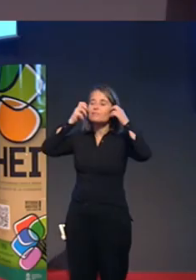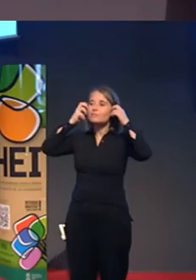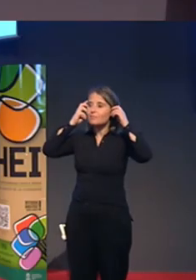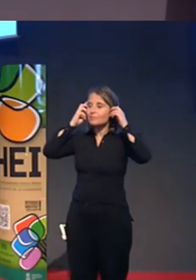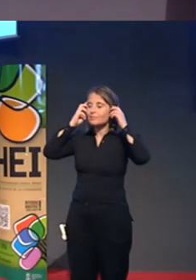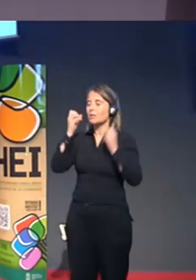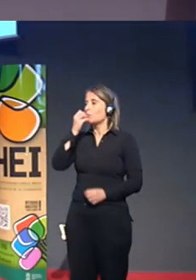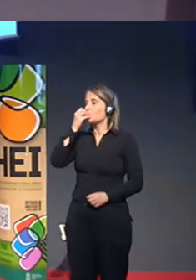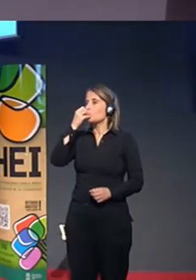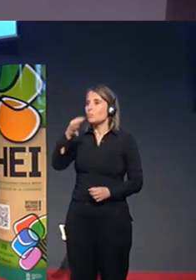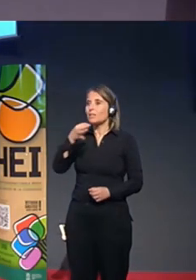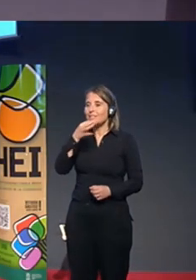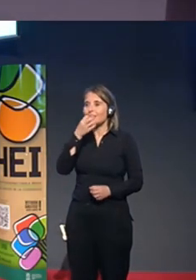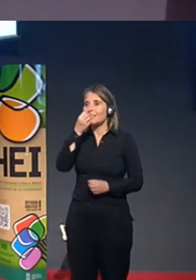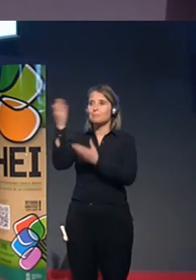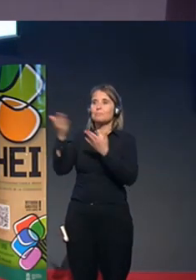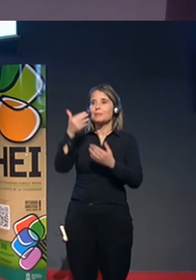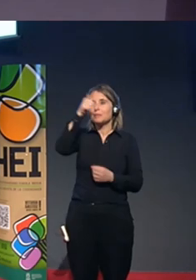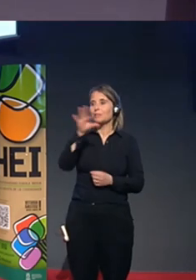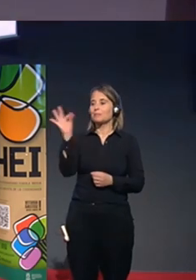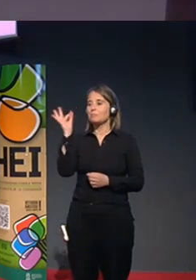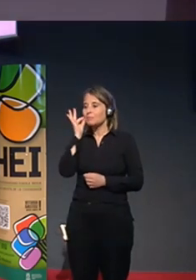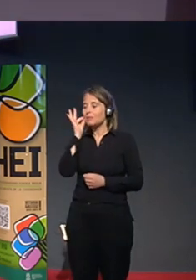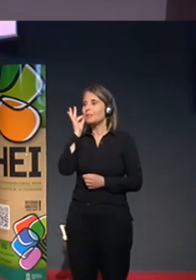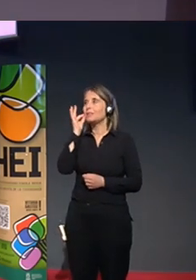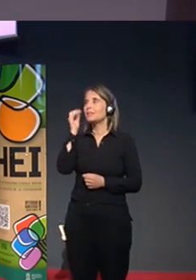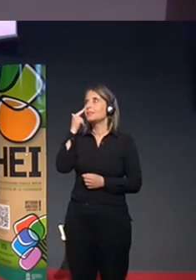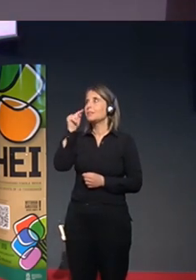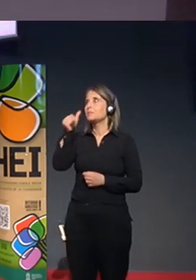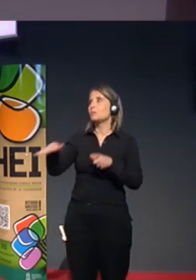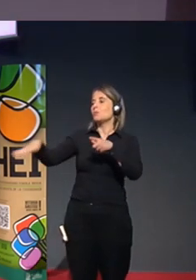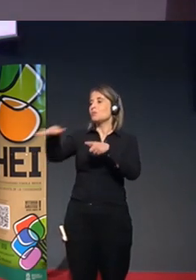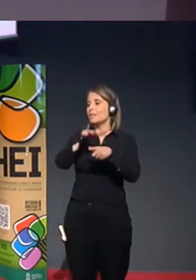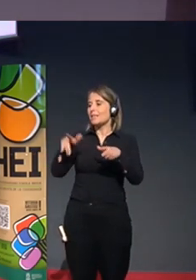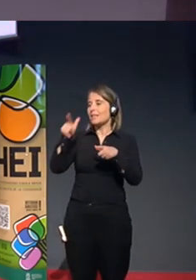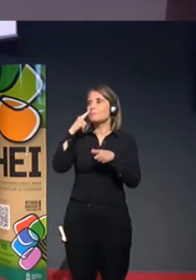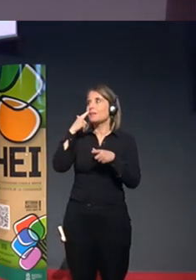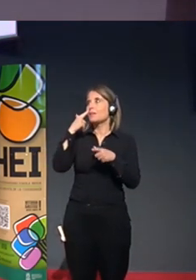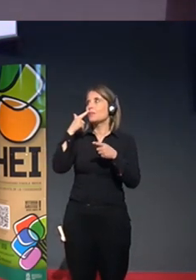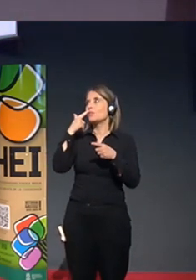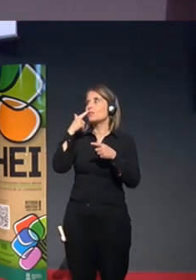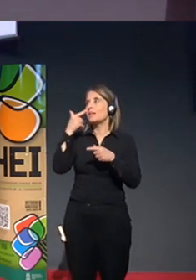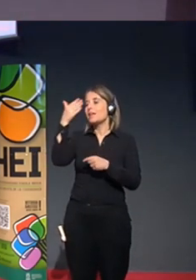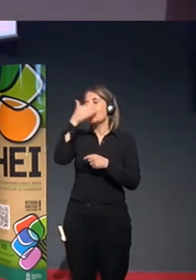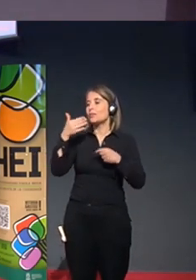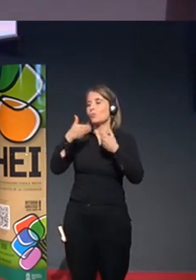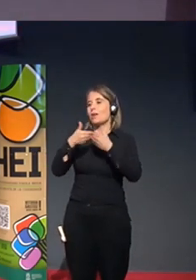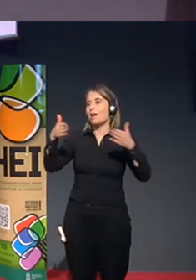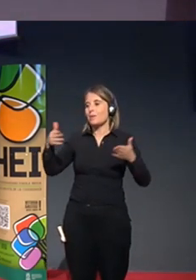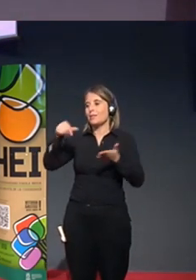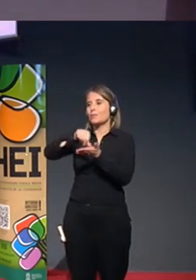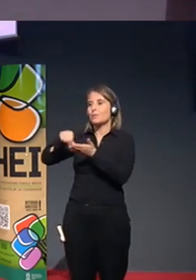Bueno arrach al león semus bienvenidos y bienvenidas a una Bueno un nuevo espacio de la mano de la escuela abierta de la